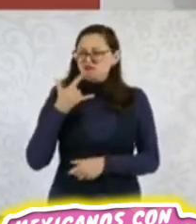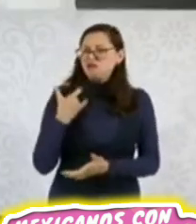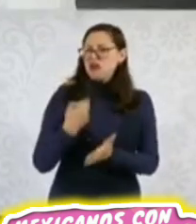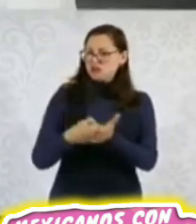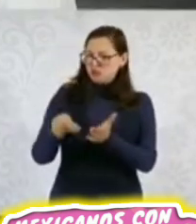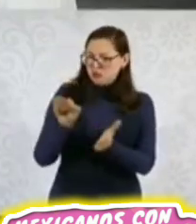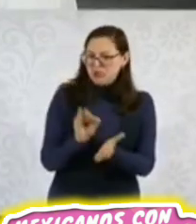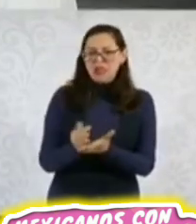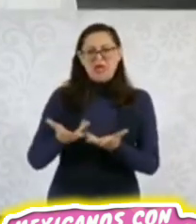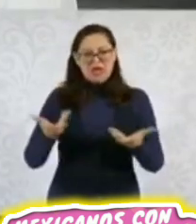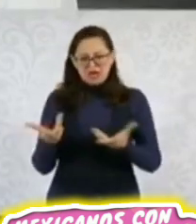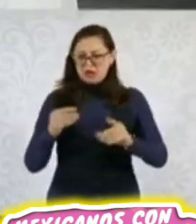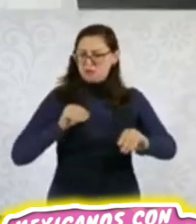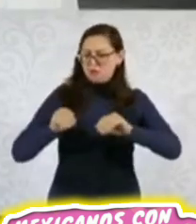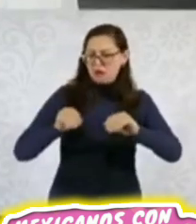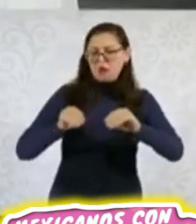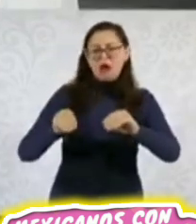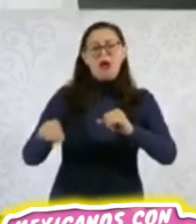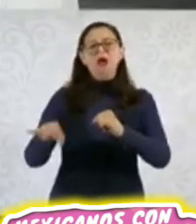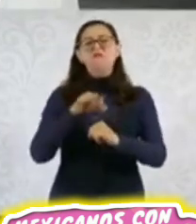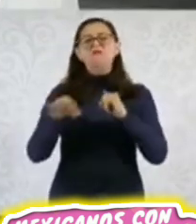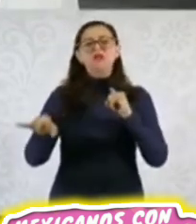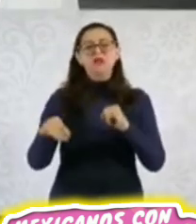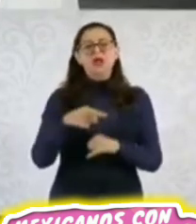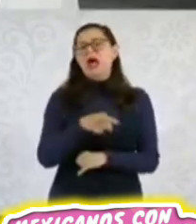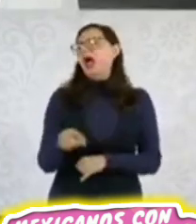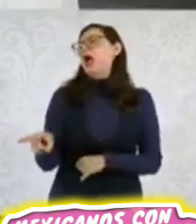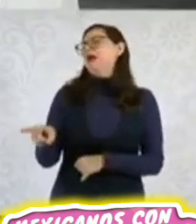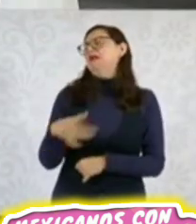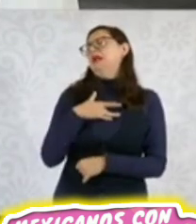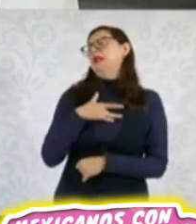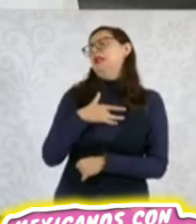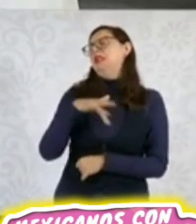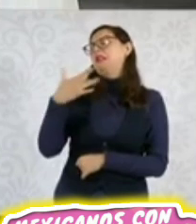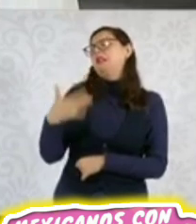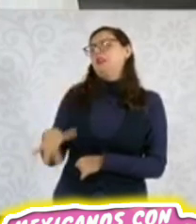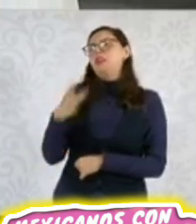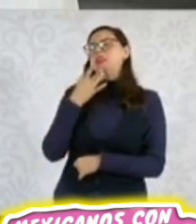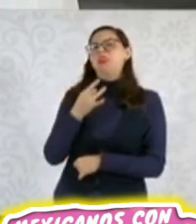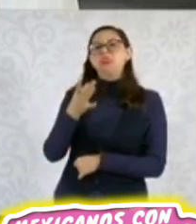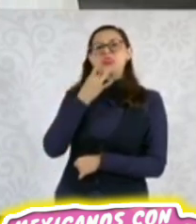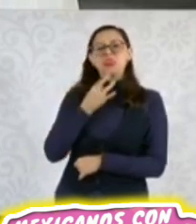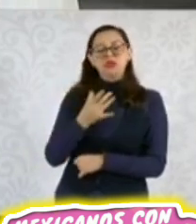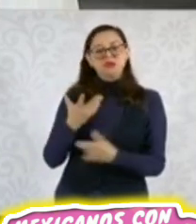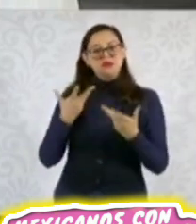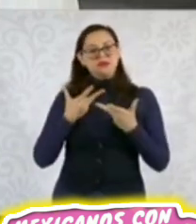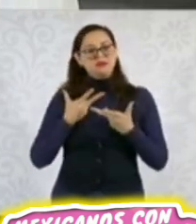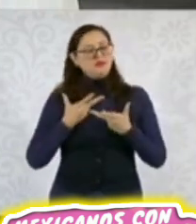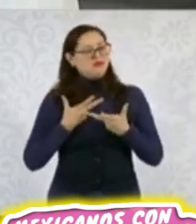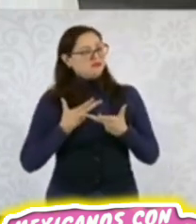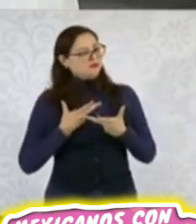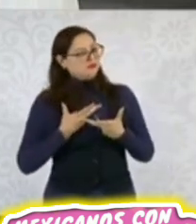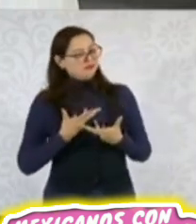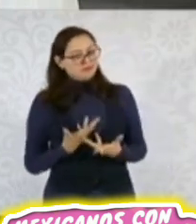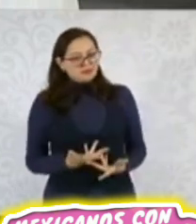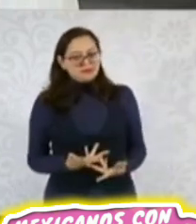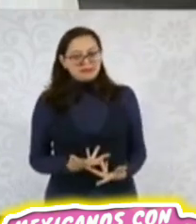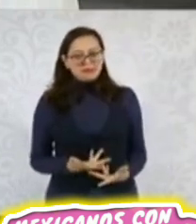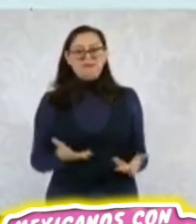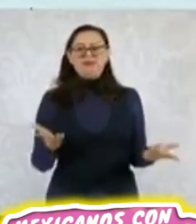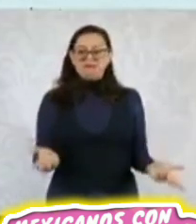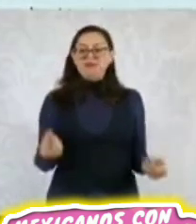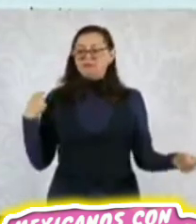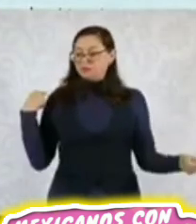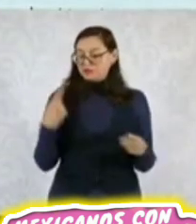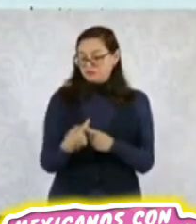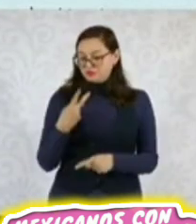ella realiza? Pues le contesta con una carta vindicativa que yo creo que a estos casi 200 años podría ser una bandera